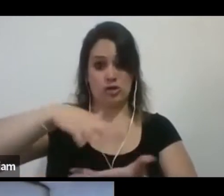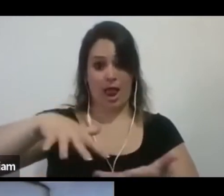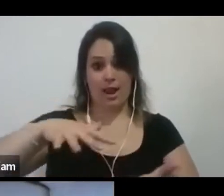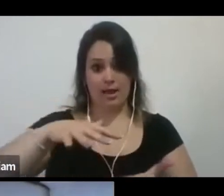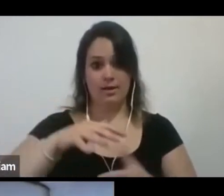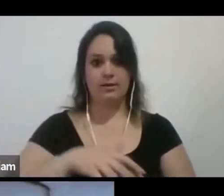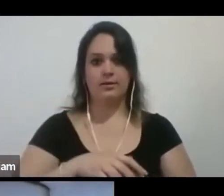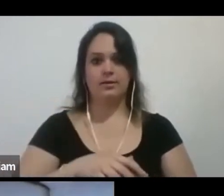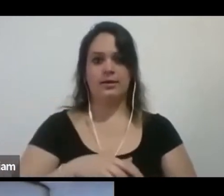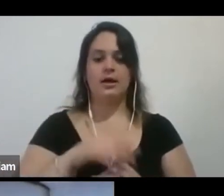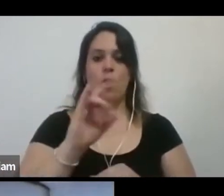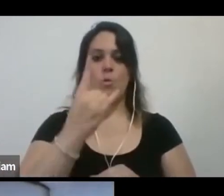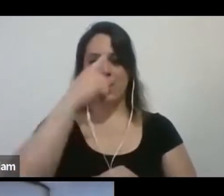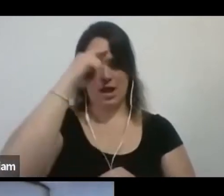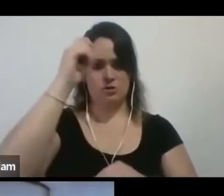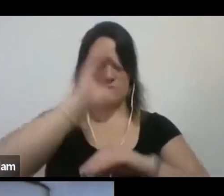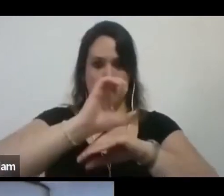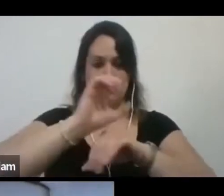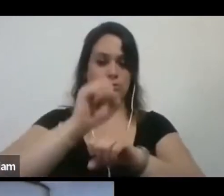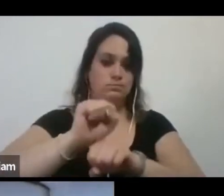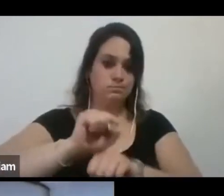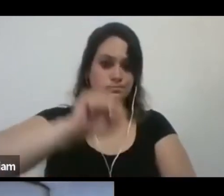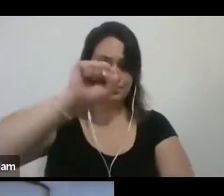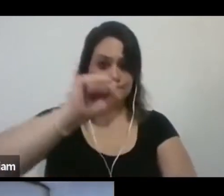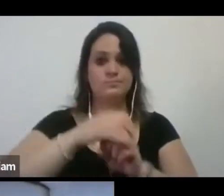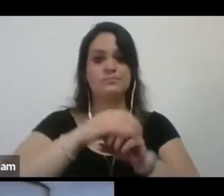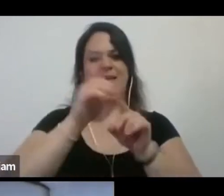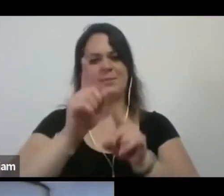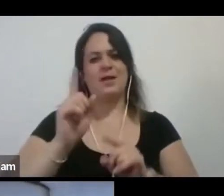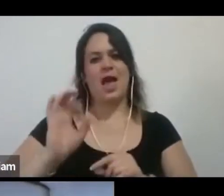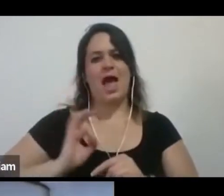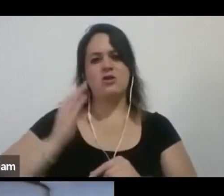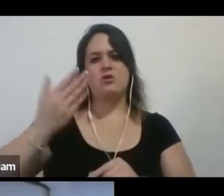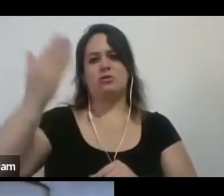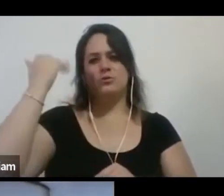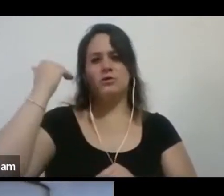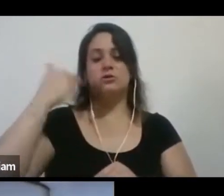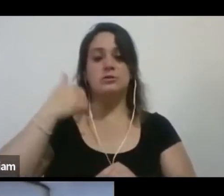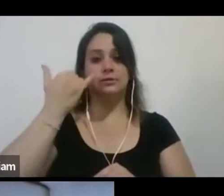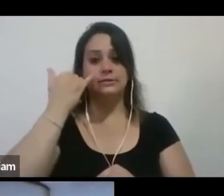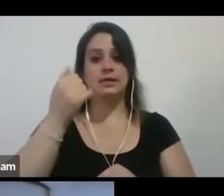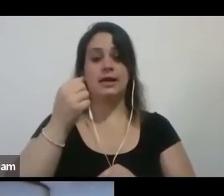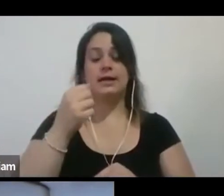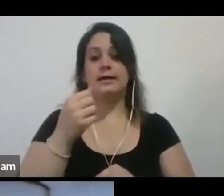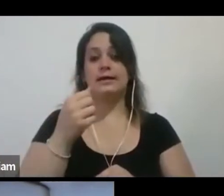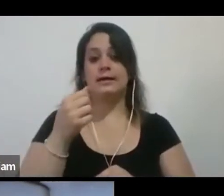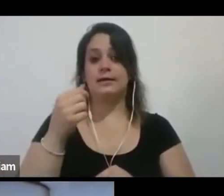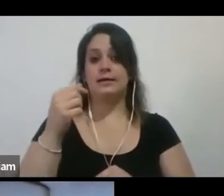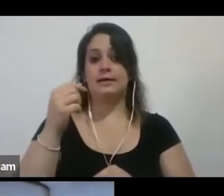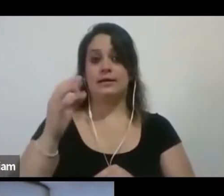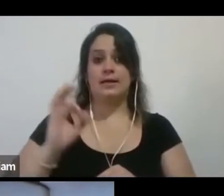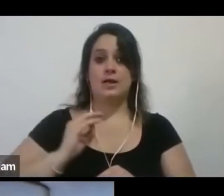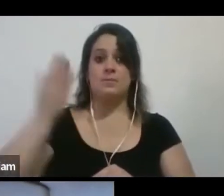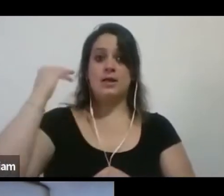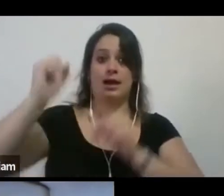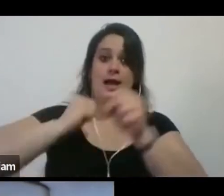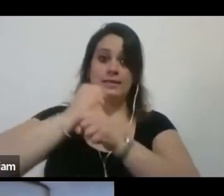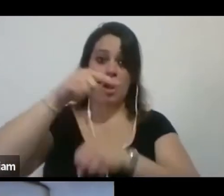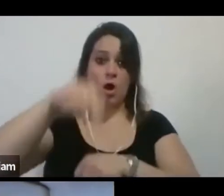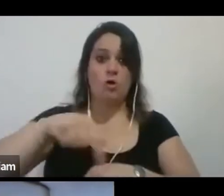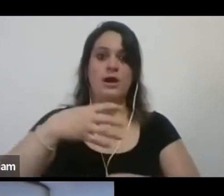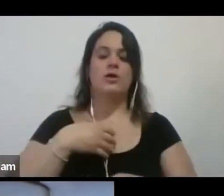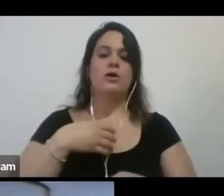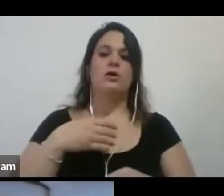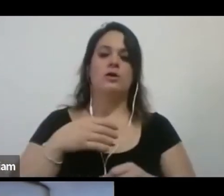recibida en la Universidad Nacional de Cuyo y hace un año que estoy ejerciendo la función de directora de los Centros de